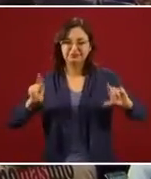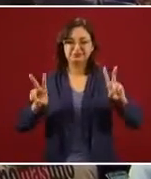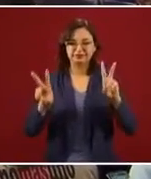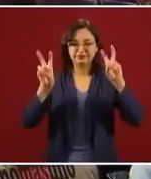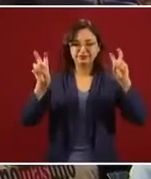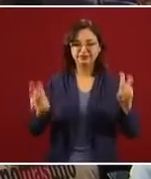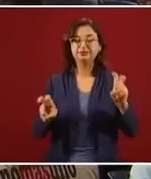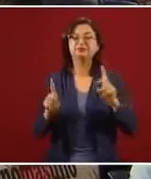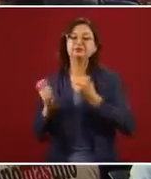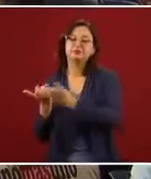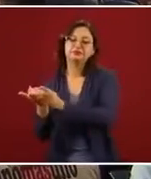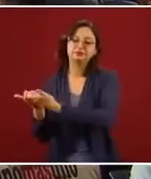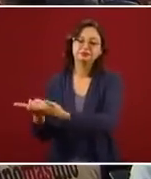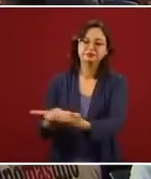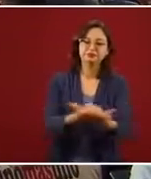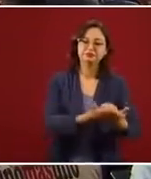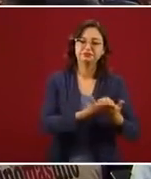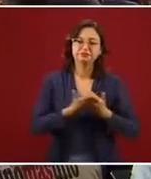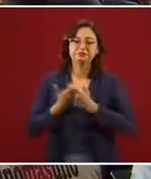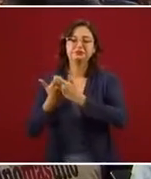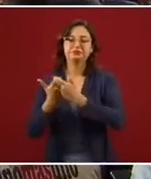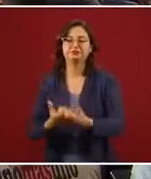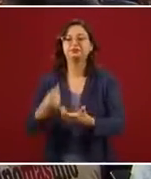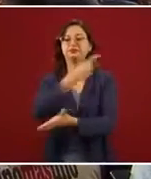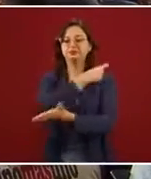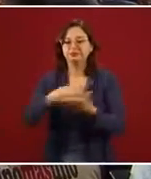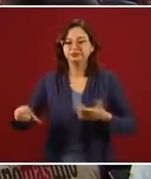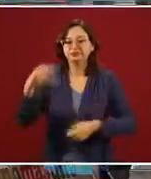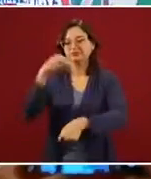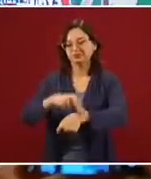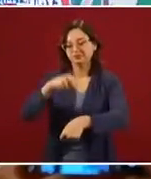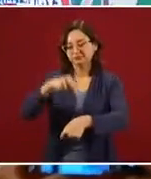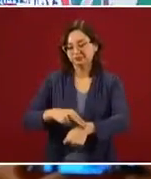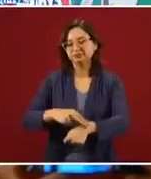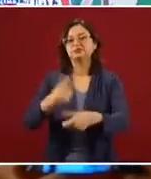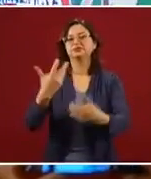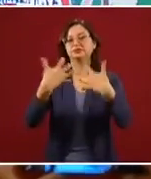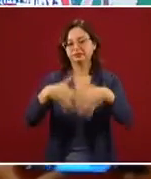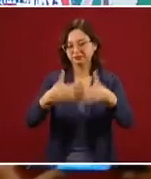Es una cooperación para equipos médicos y hospitales